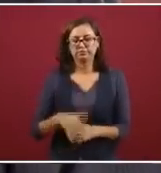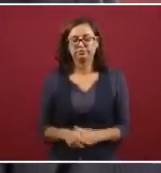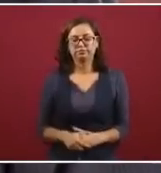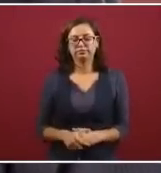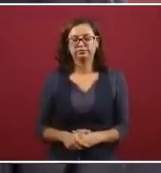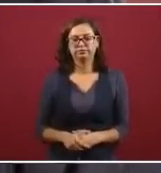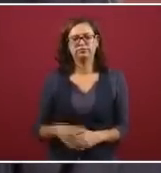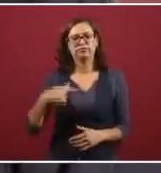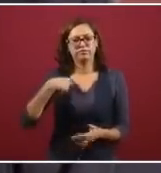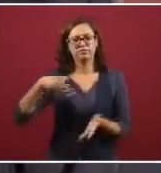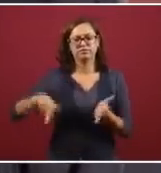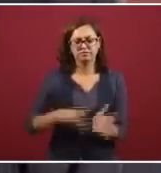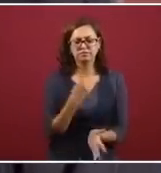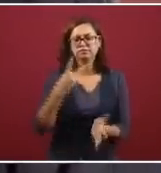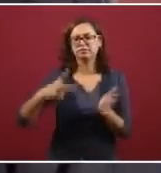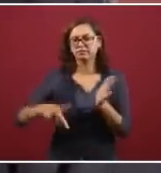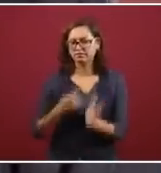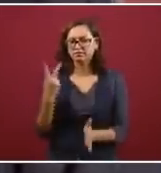vez que pueda voy a estar allá